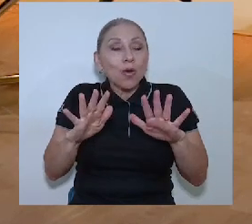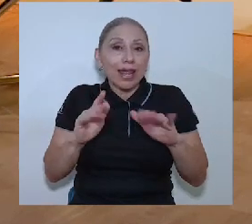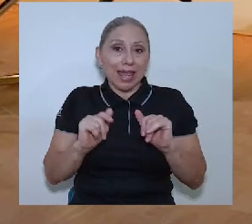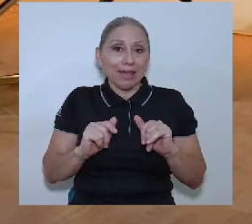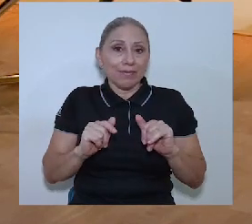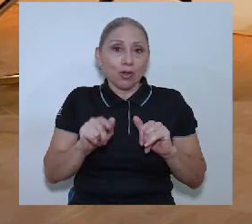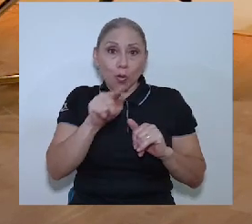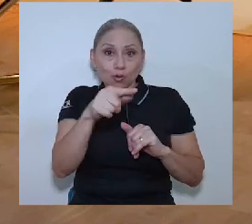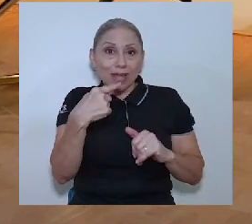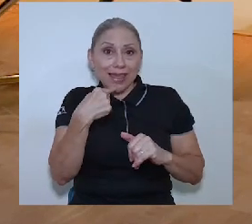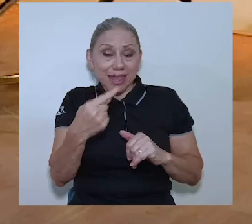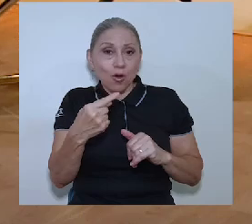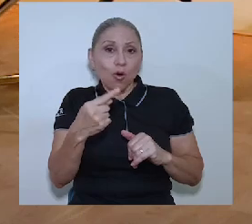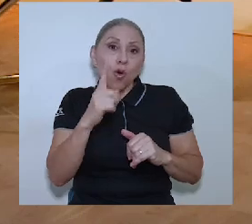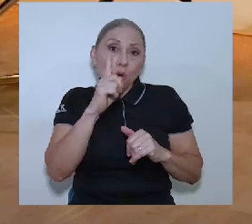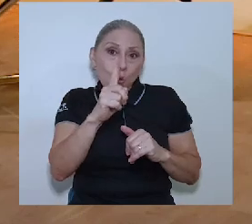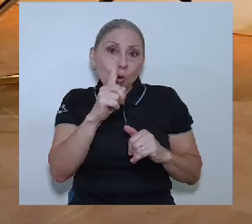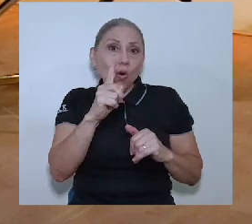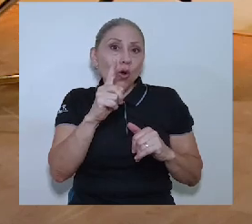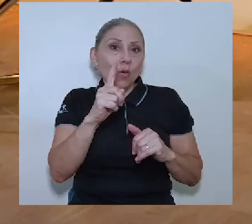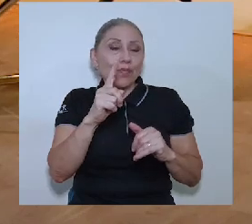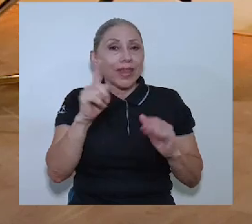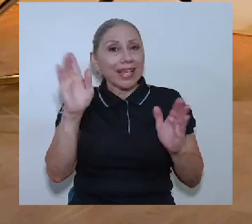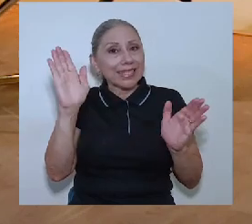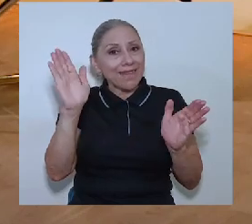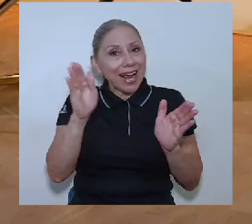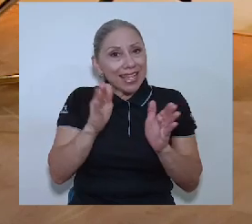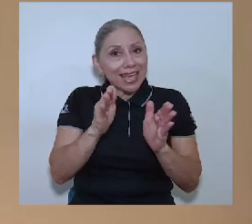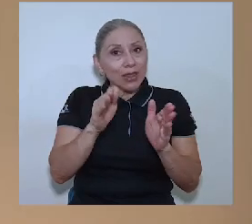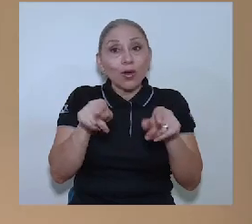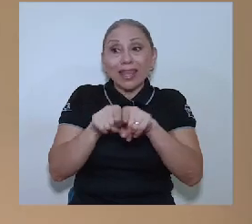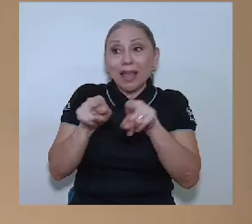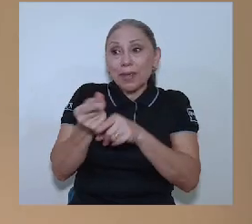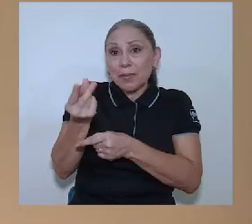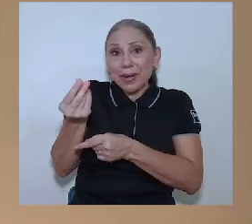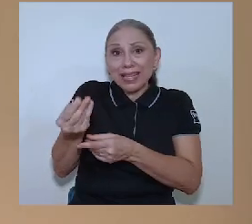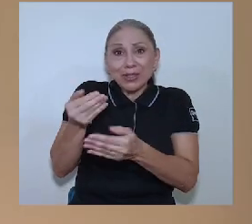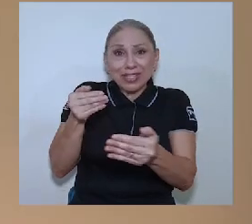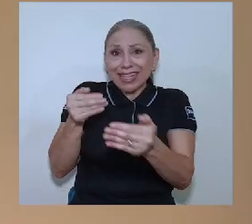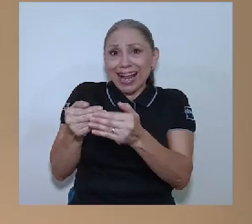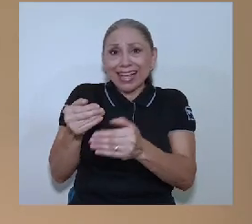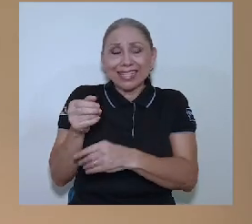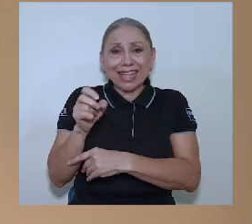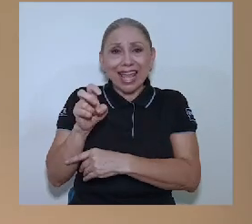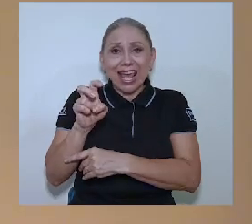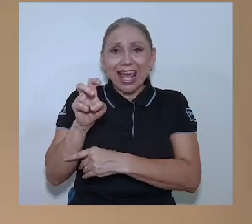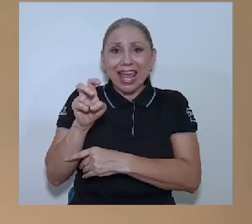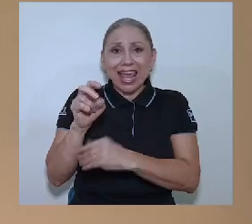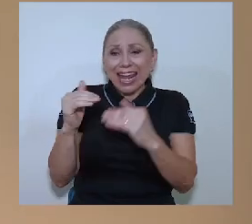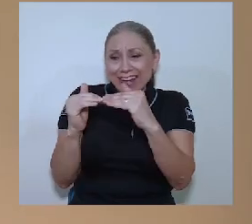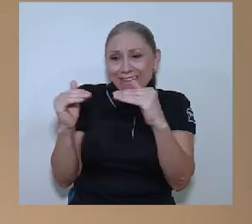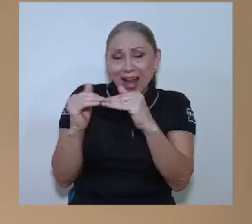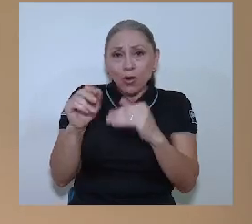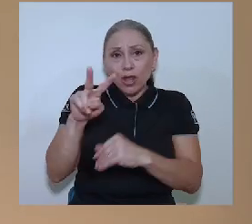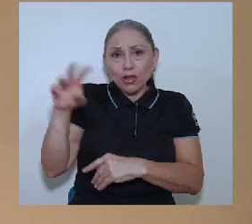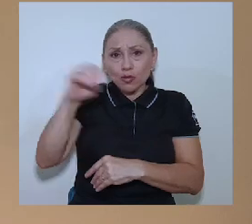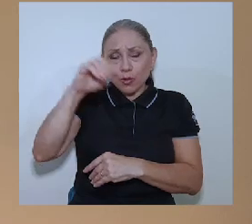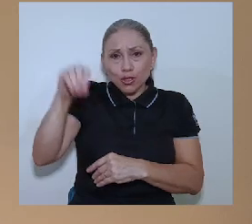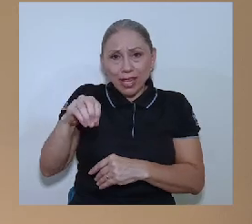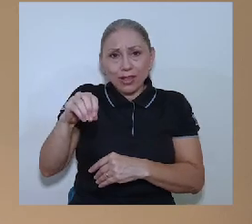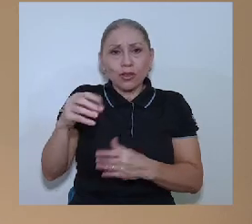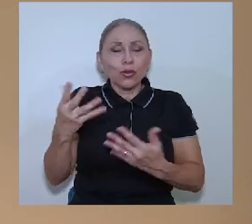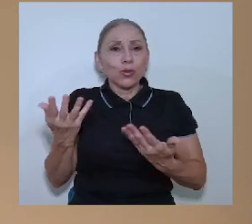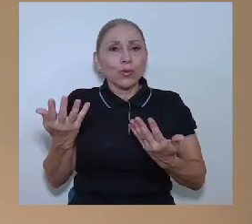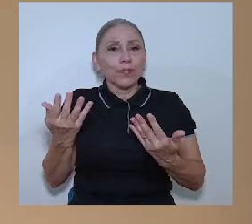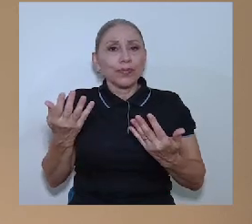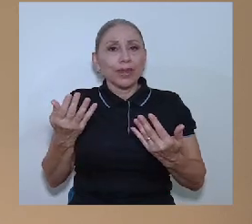cayendo usted lo dijo, y los precios están casi en el 2%, están casi en el rango del 2%,